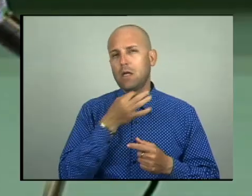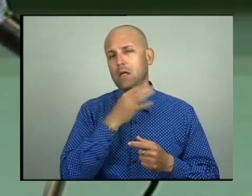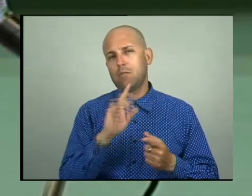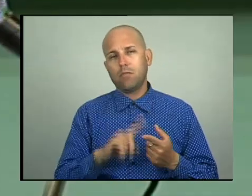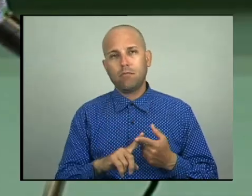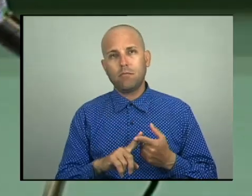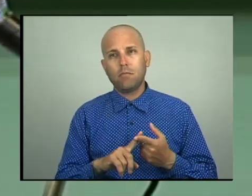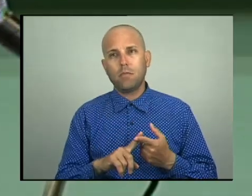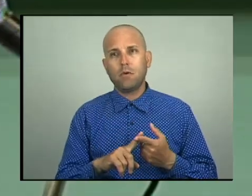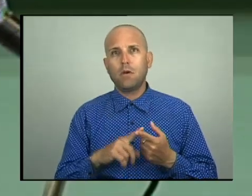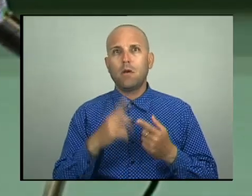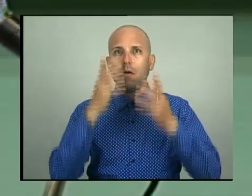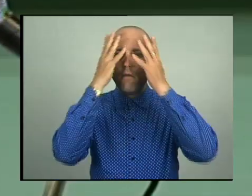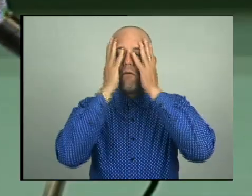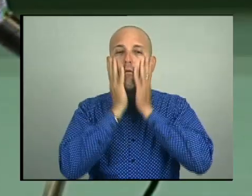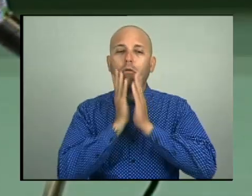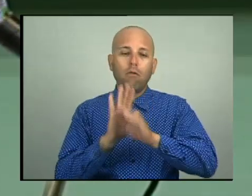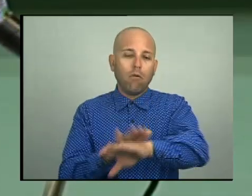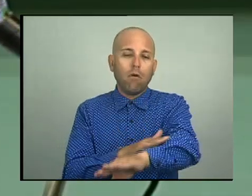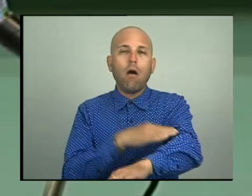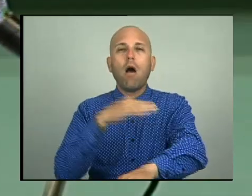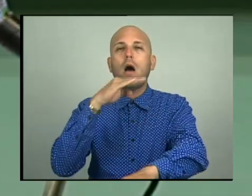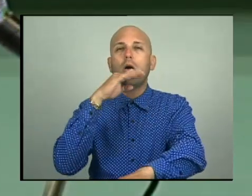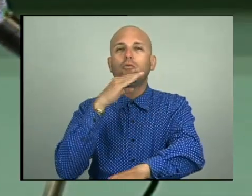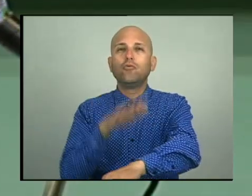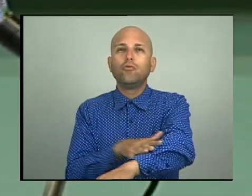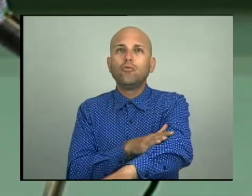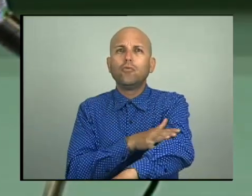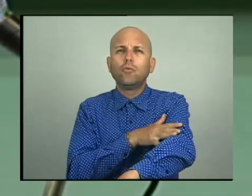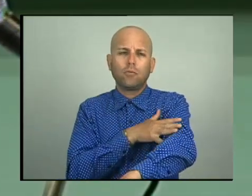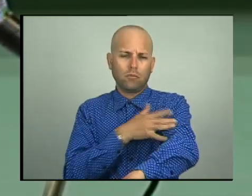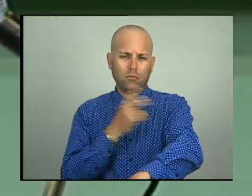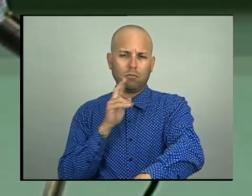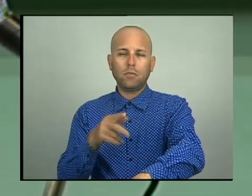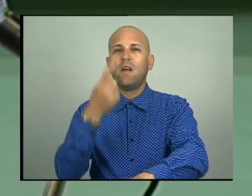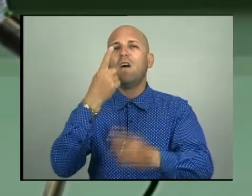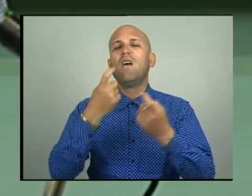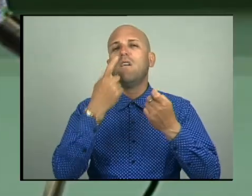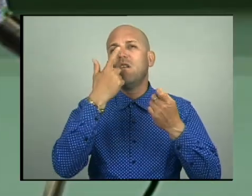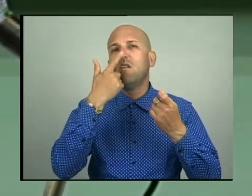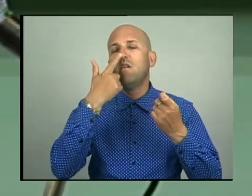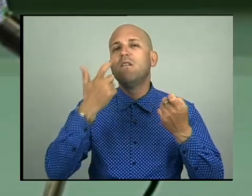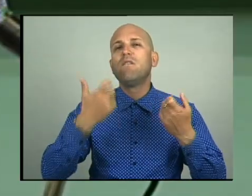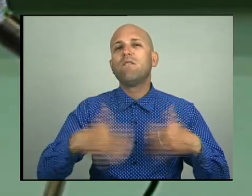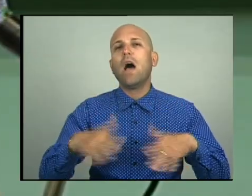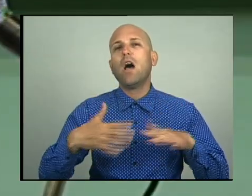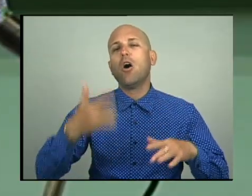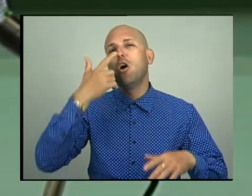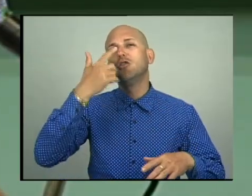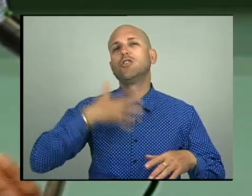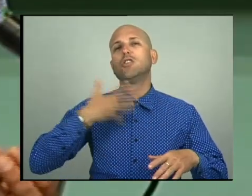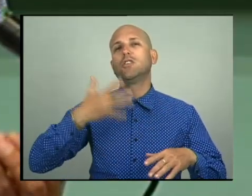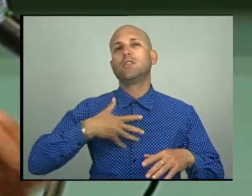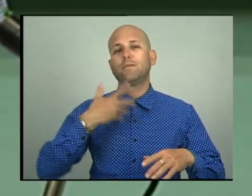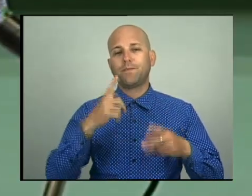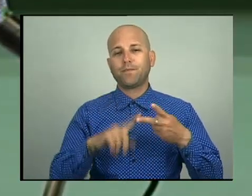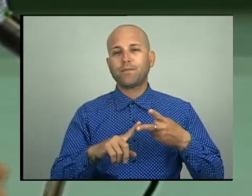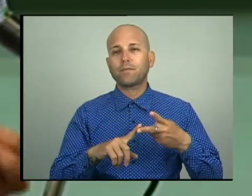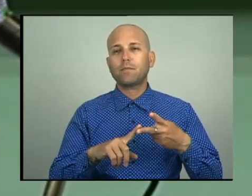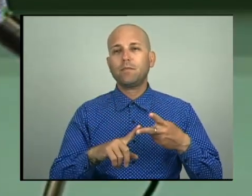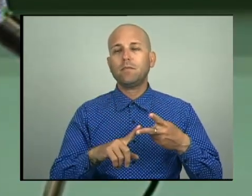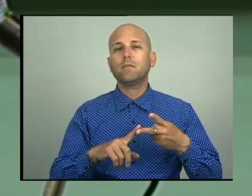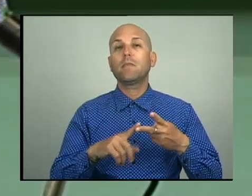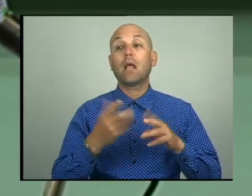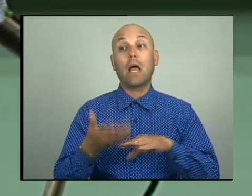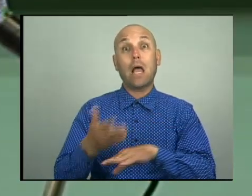de la coloración azulada de la piel o cianosis, sobre todo en el recién nacido. Y en la maternidad nuestra se hace una